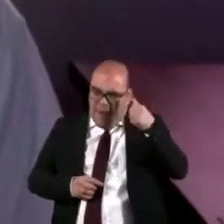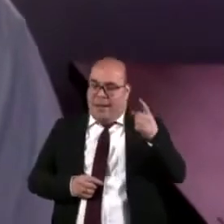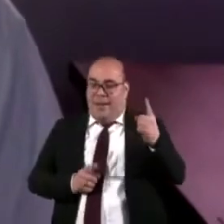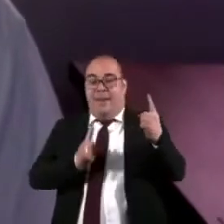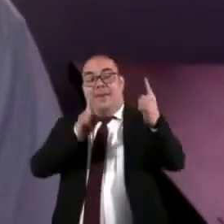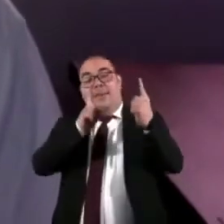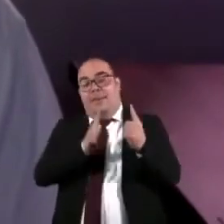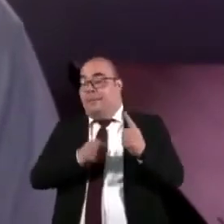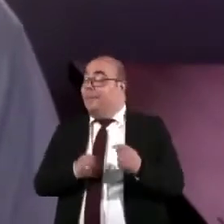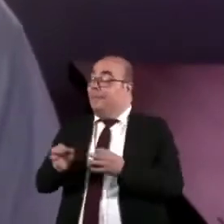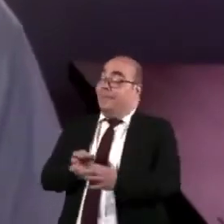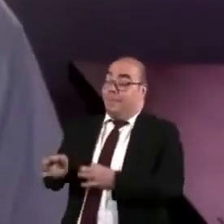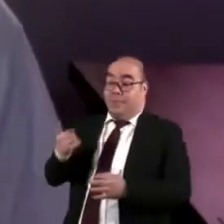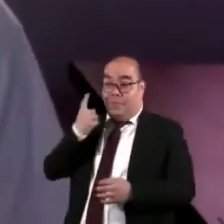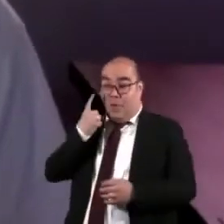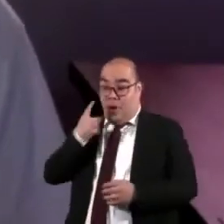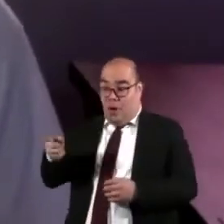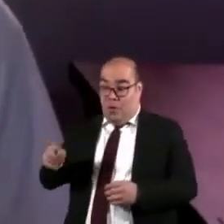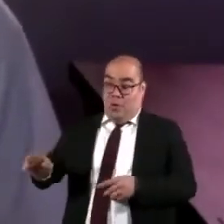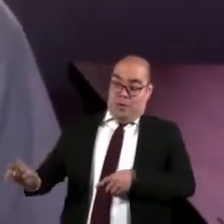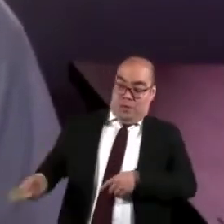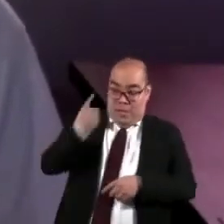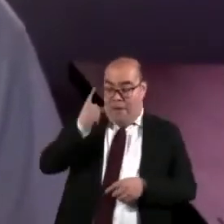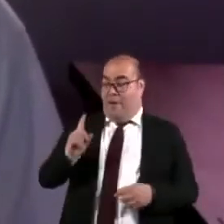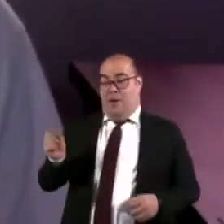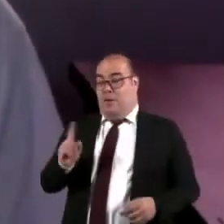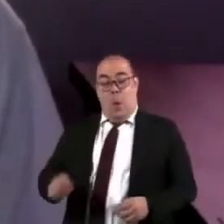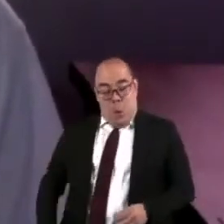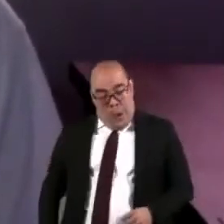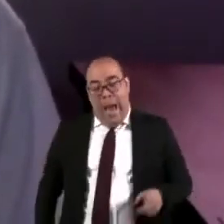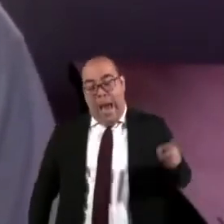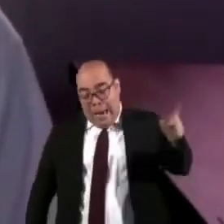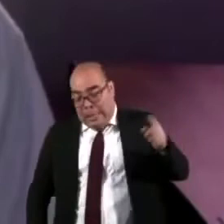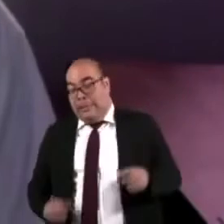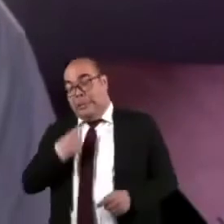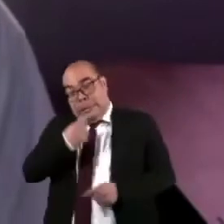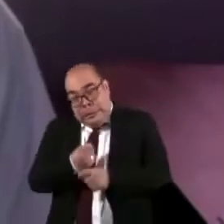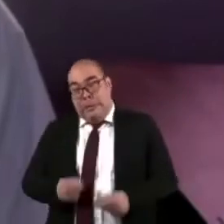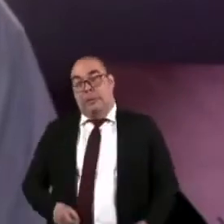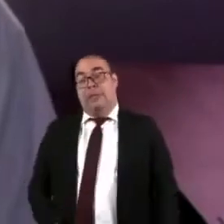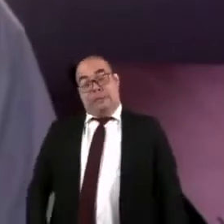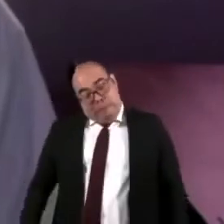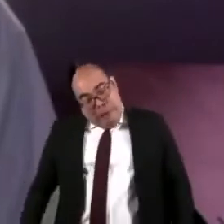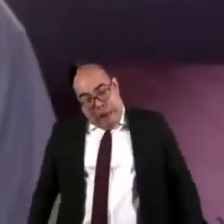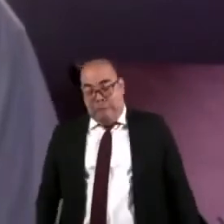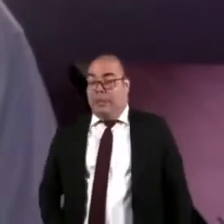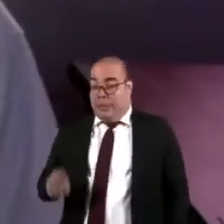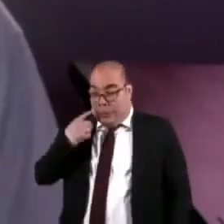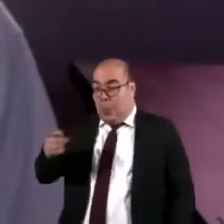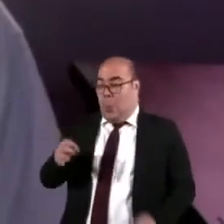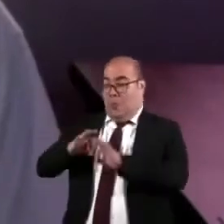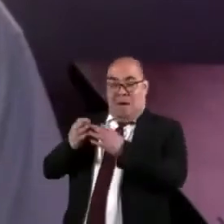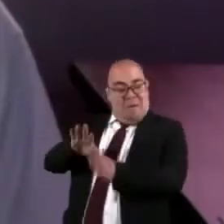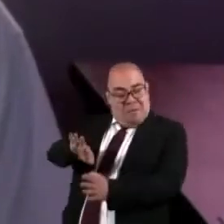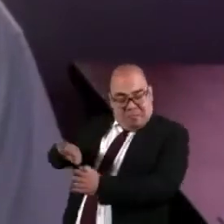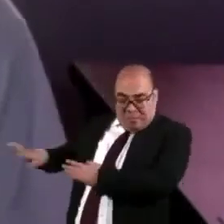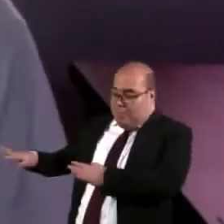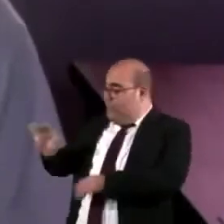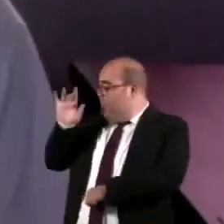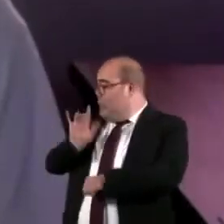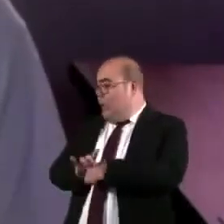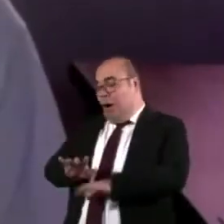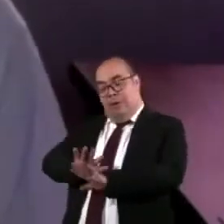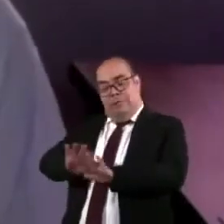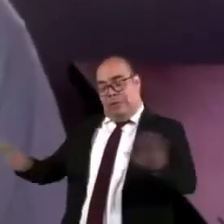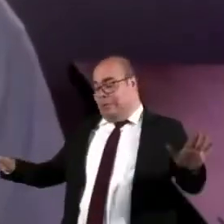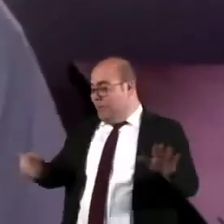la charla que me dio fue para que no me fuera. Me la pintó sumamente dura, difícil, que tiene que olvidarse de la familia, después de